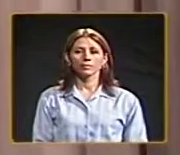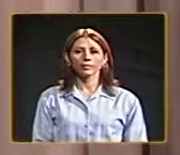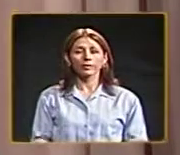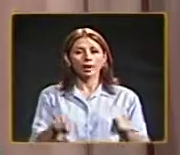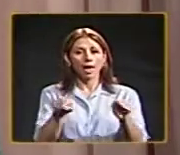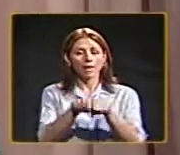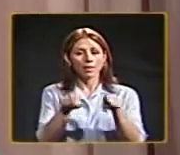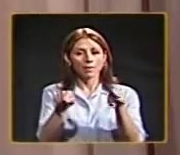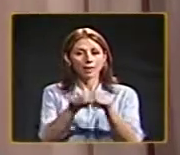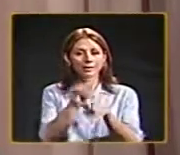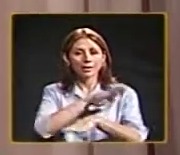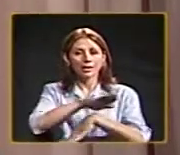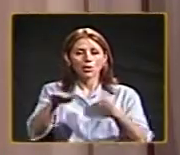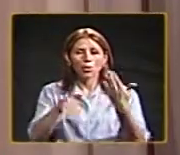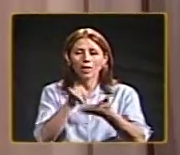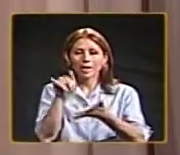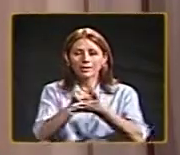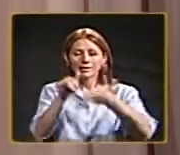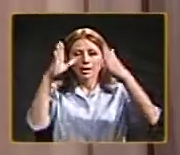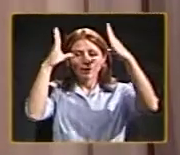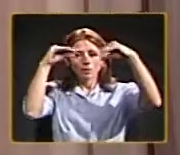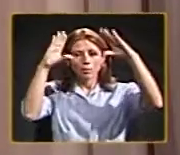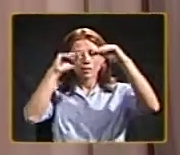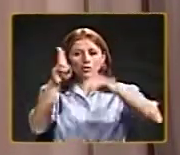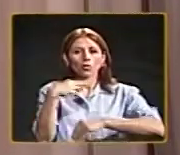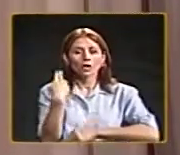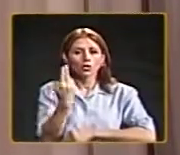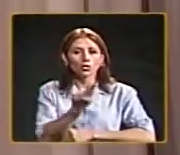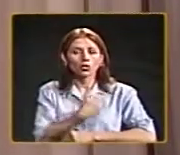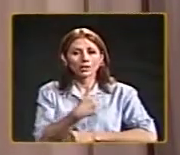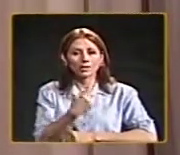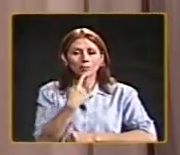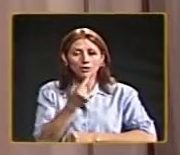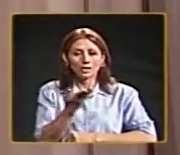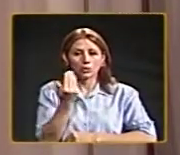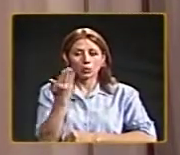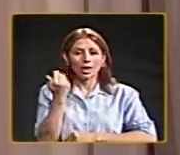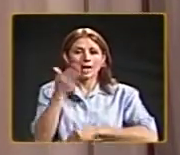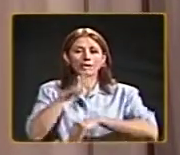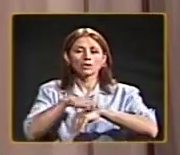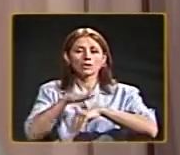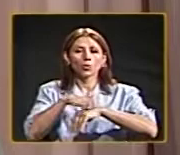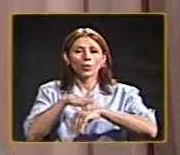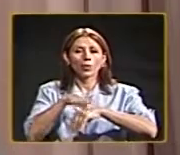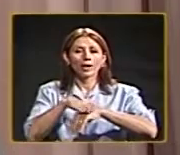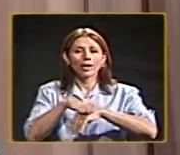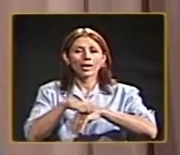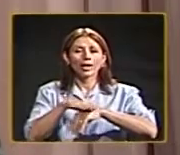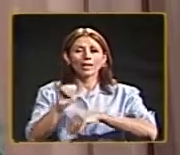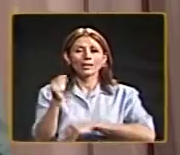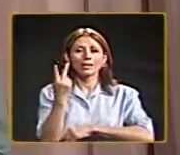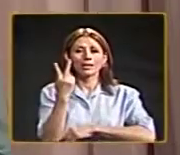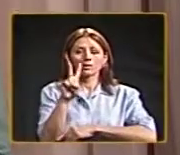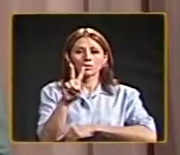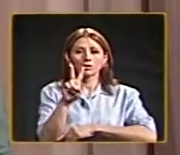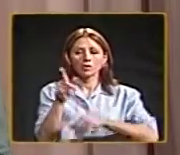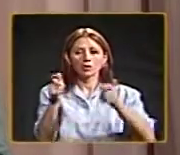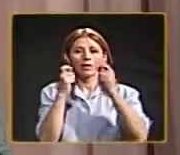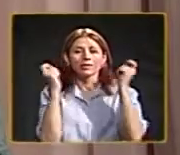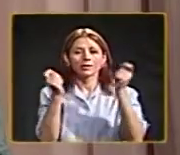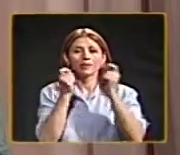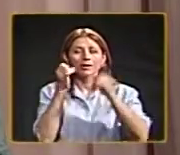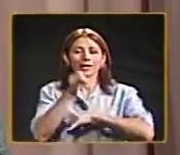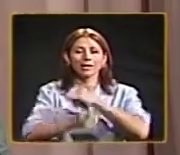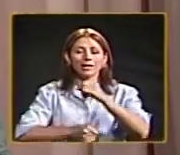Además de toda esta información que hemos venido brindándoles acerca de la 12ª edición del